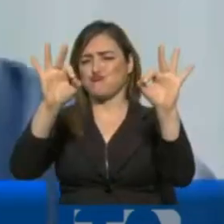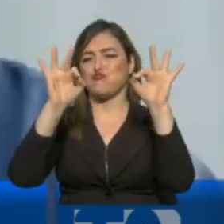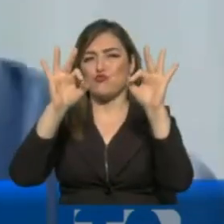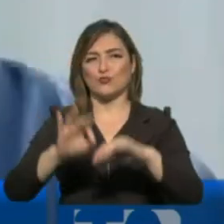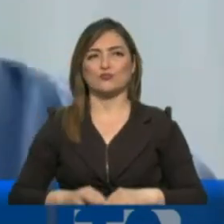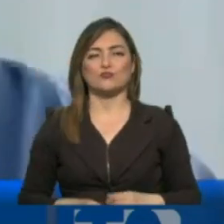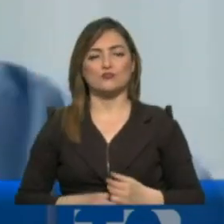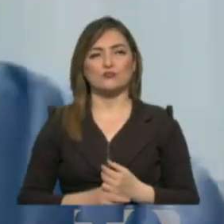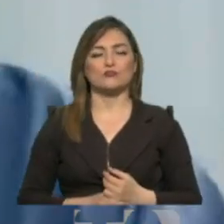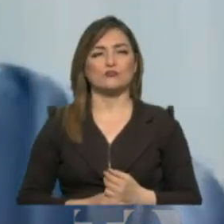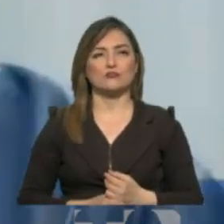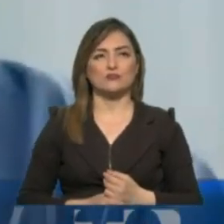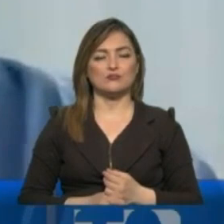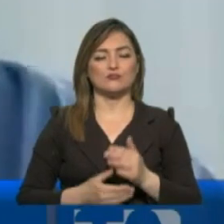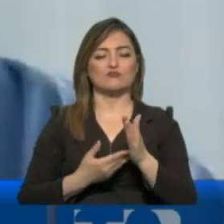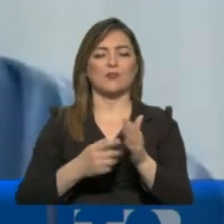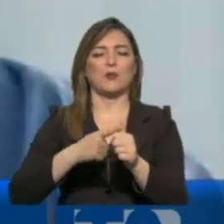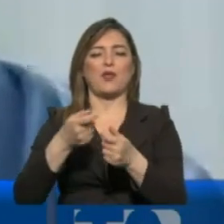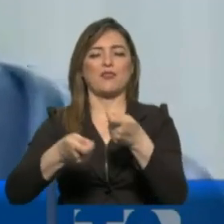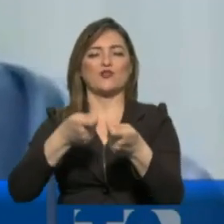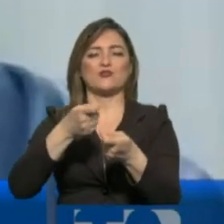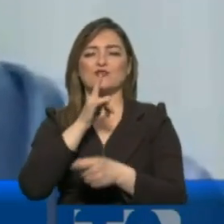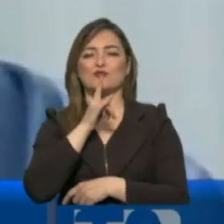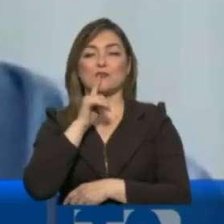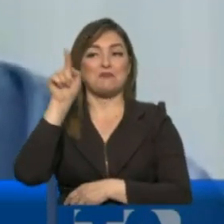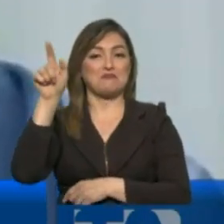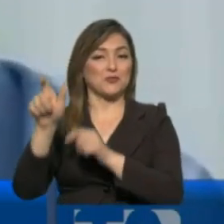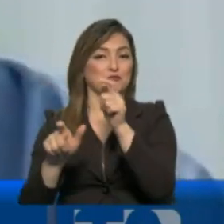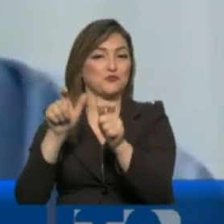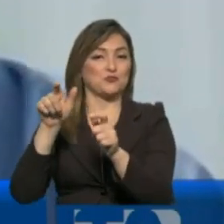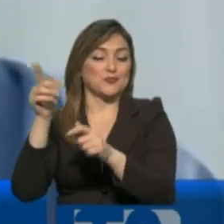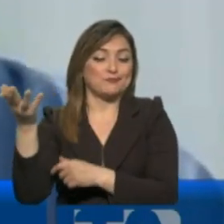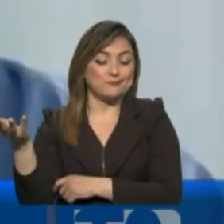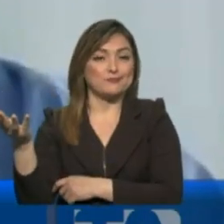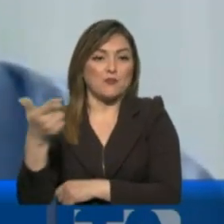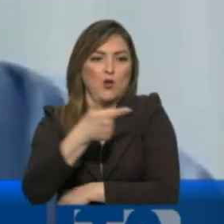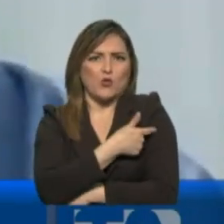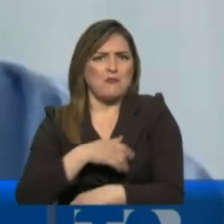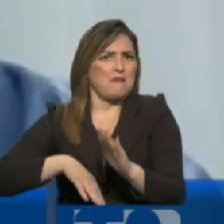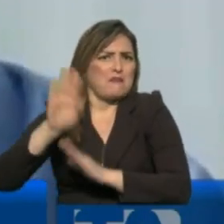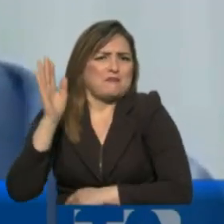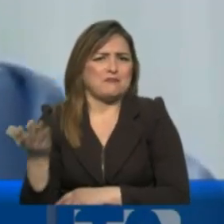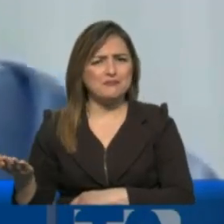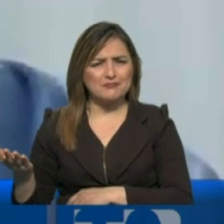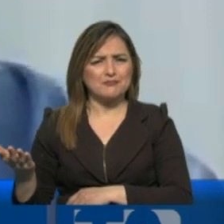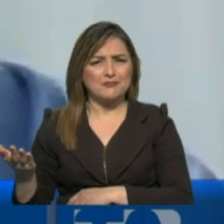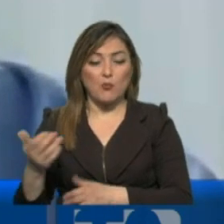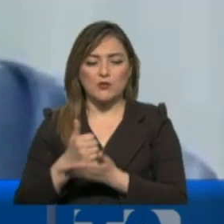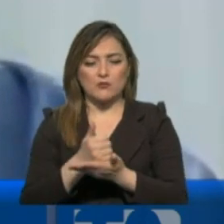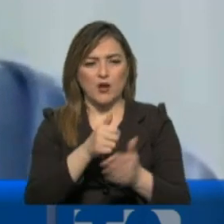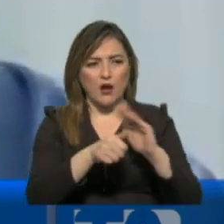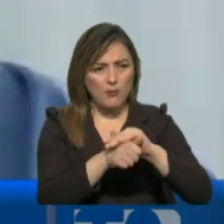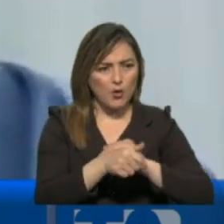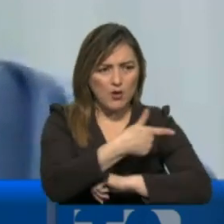ejemplo, el principal mercado de Estados Unidos, y considerando que la población de Estados Unidos se encuentra prácticamente vacunada, para ellos se convierte en un beneficio